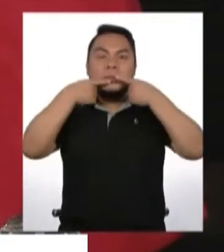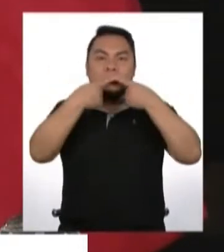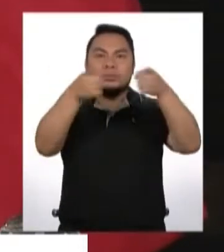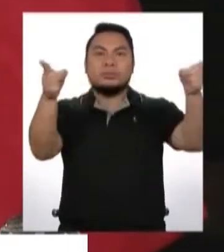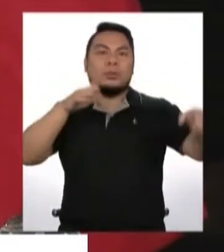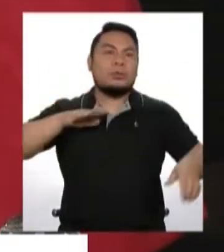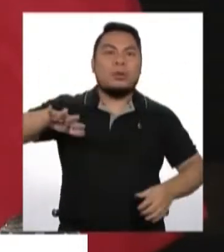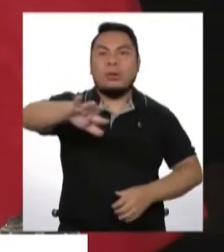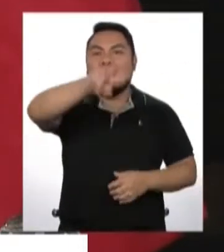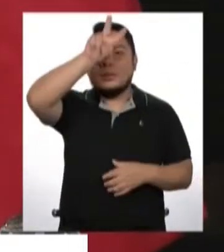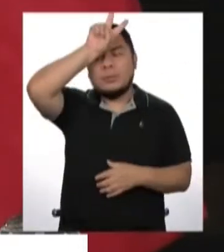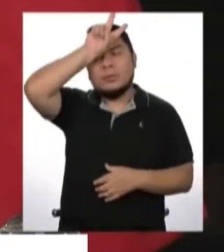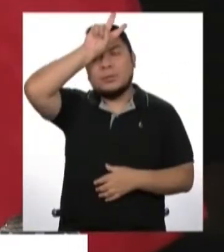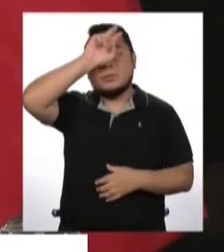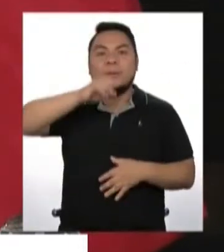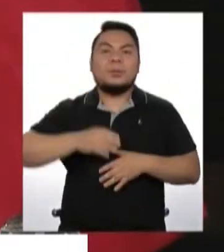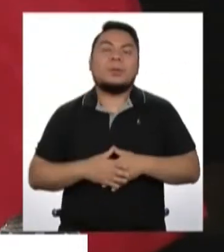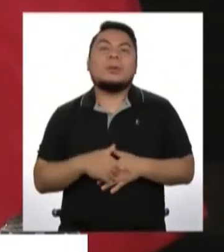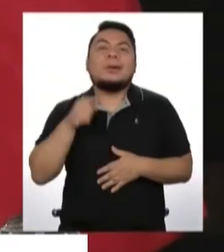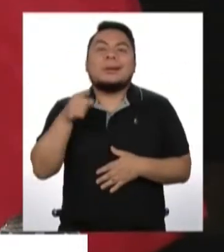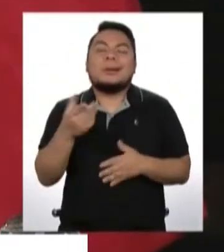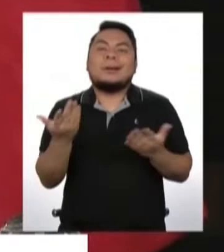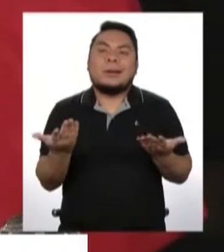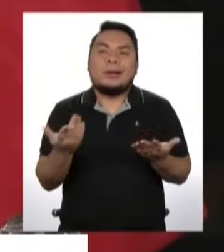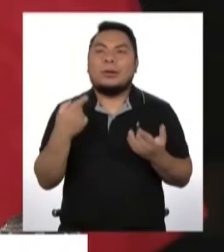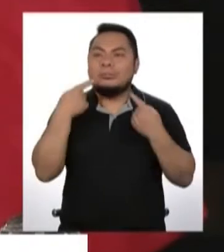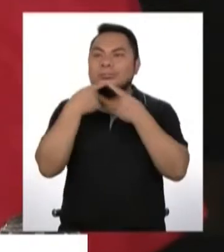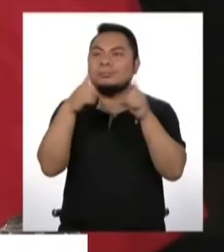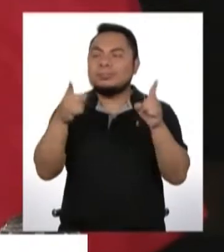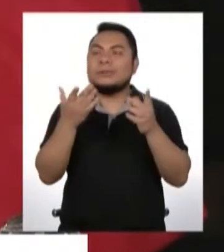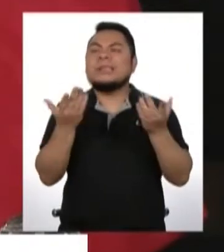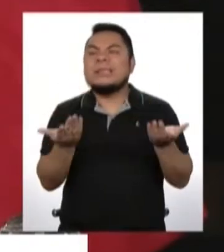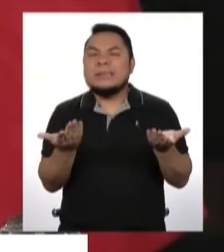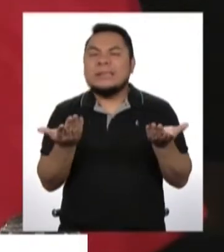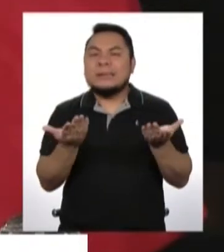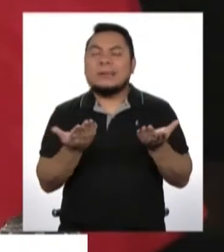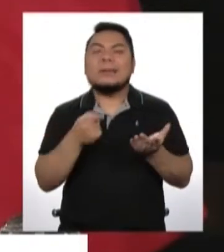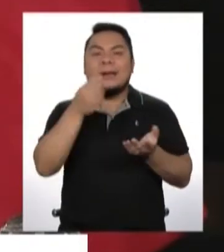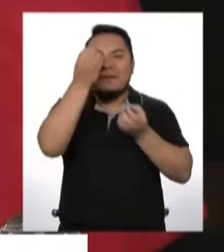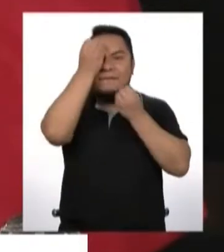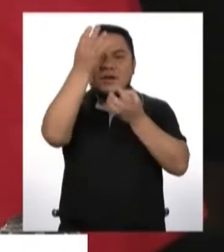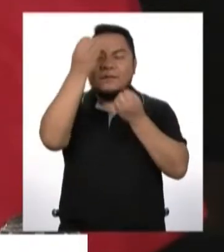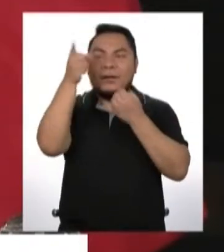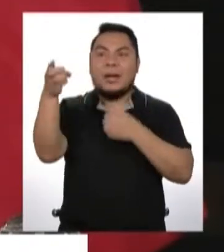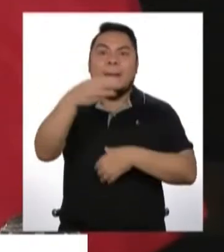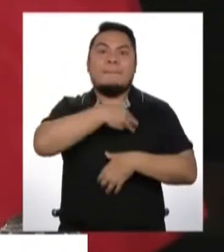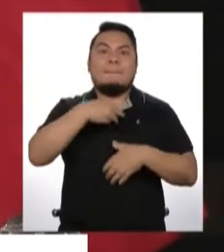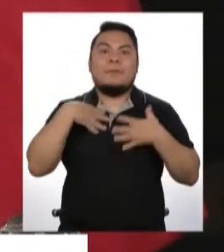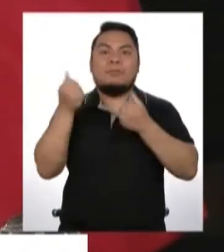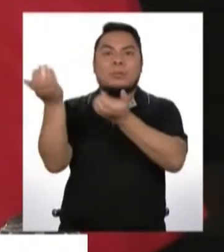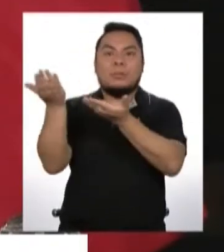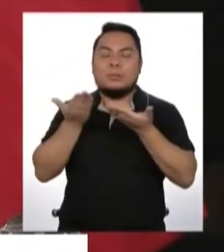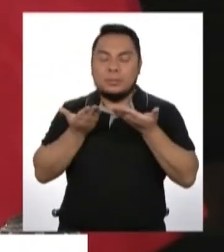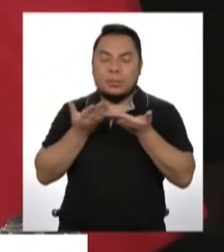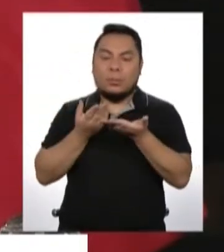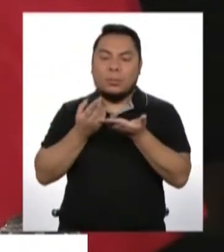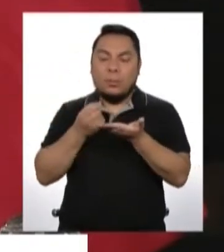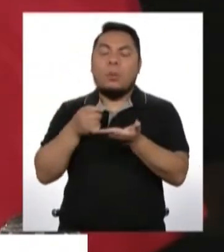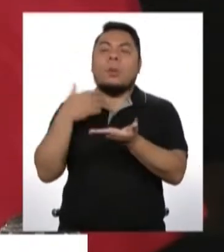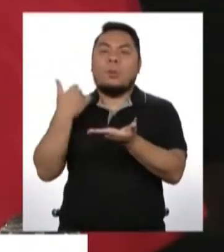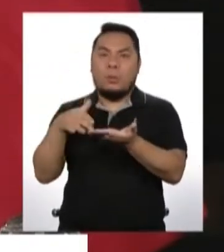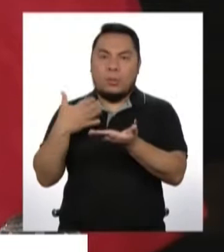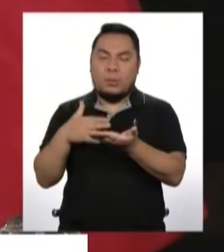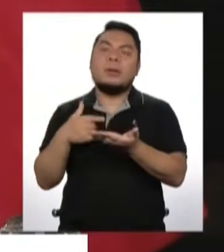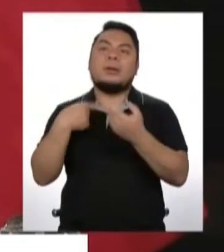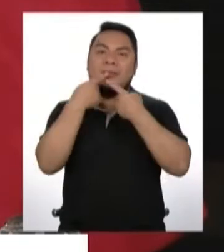entero el conocimiento por parte de la información que nos dio el Ministerio de Salud del primer